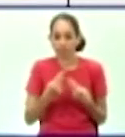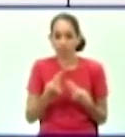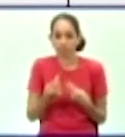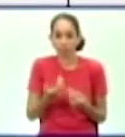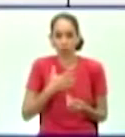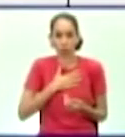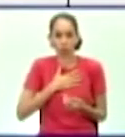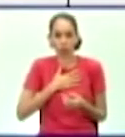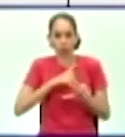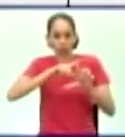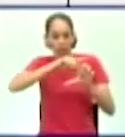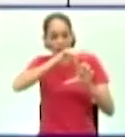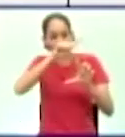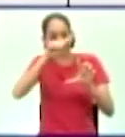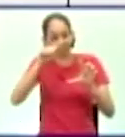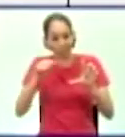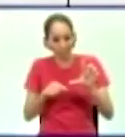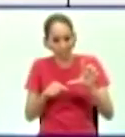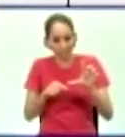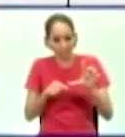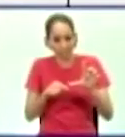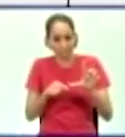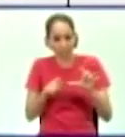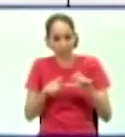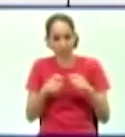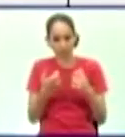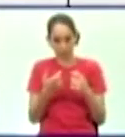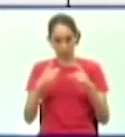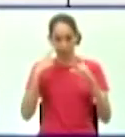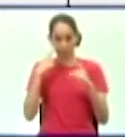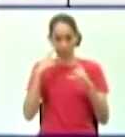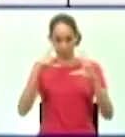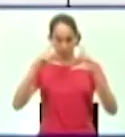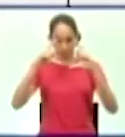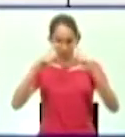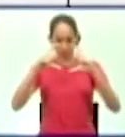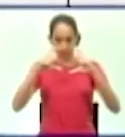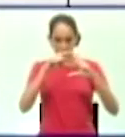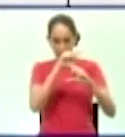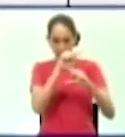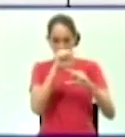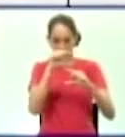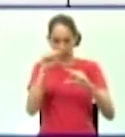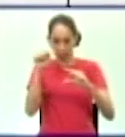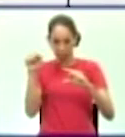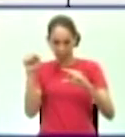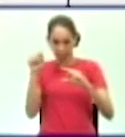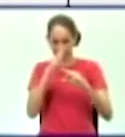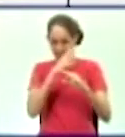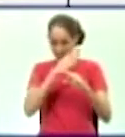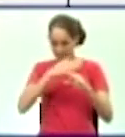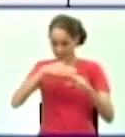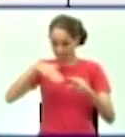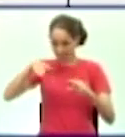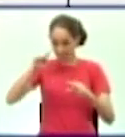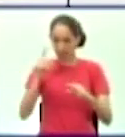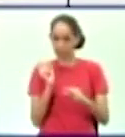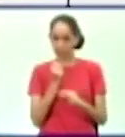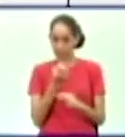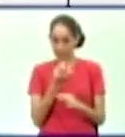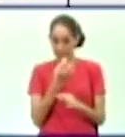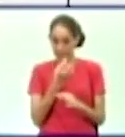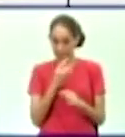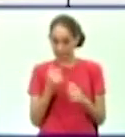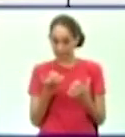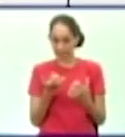arco, con el que él determina, que va a ser también la mitad de ese arco correspondiente. Pero ¿saben qué